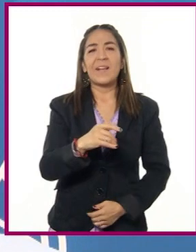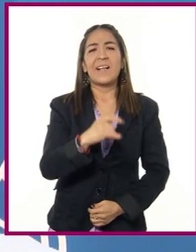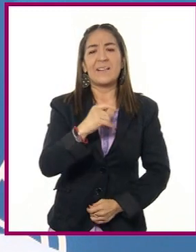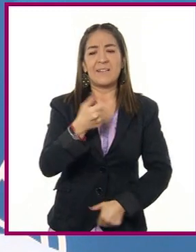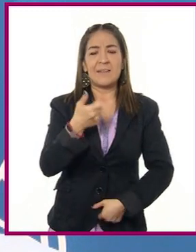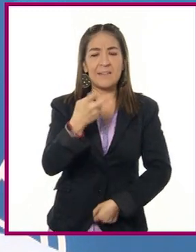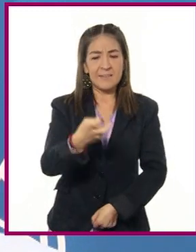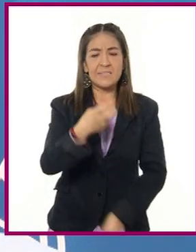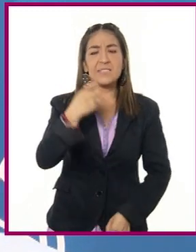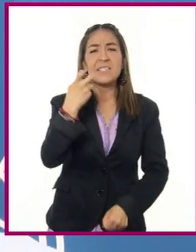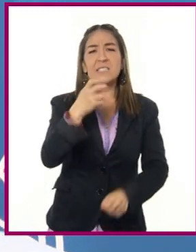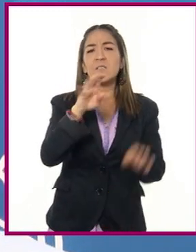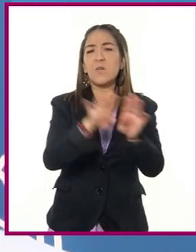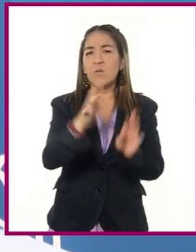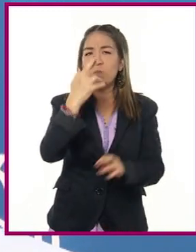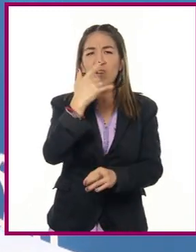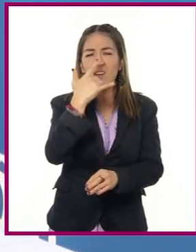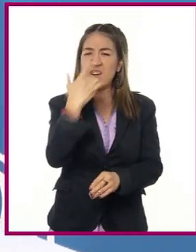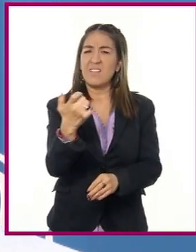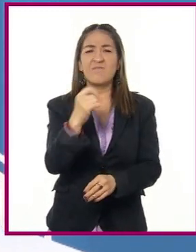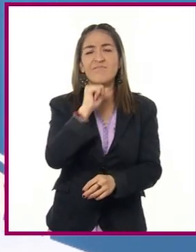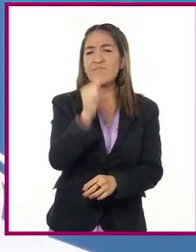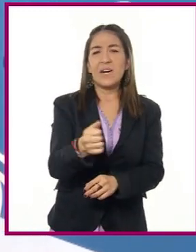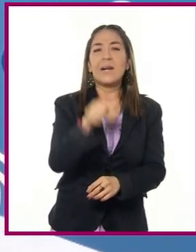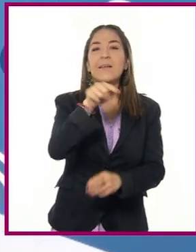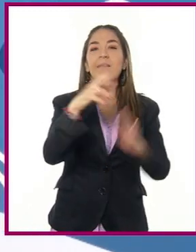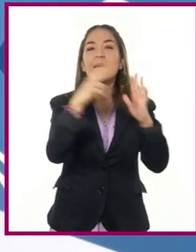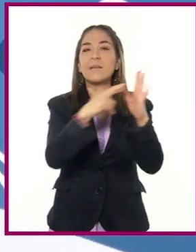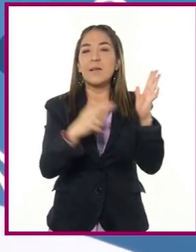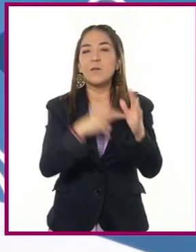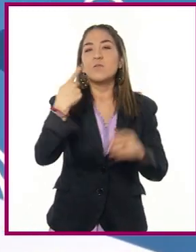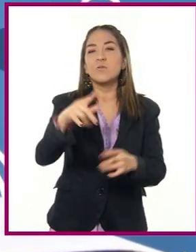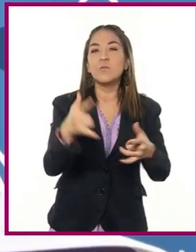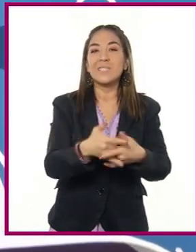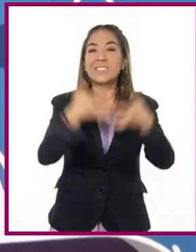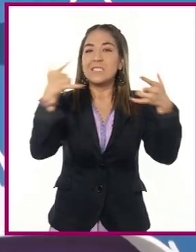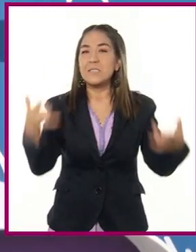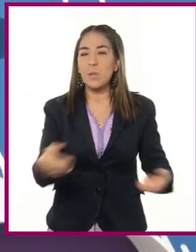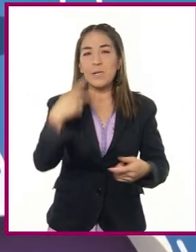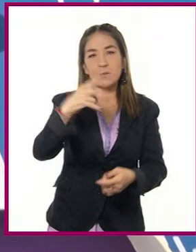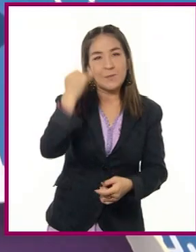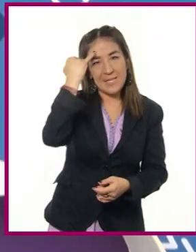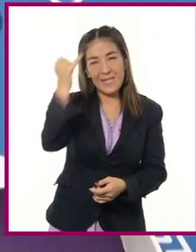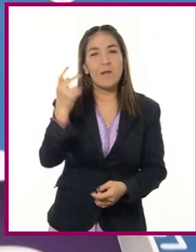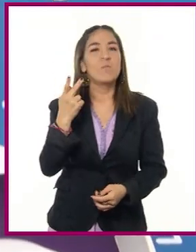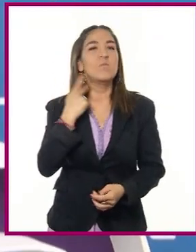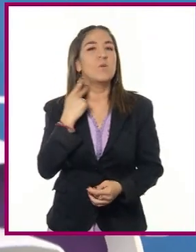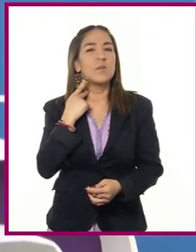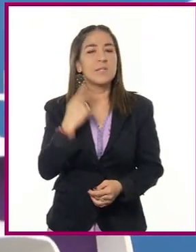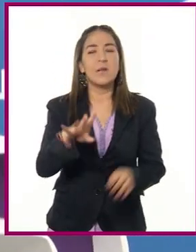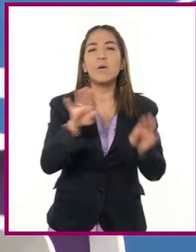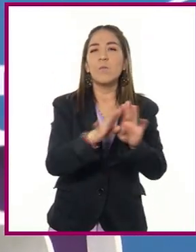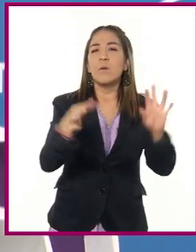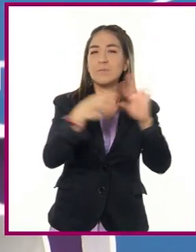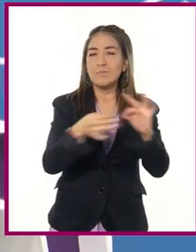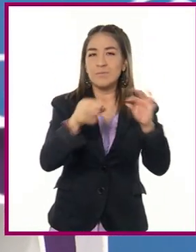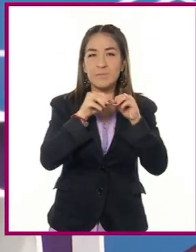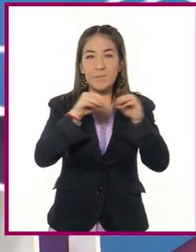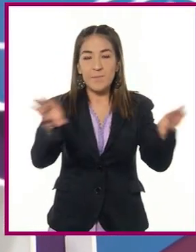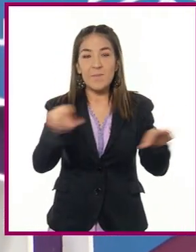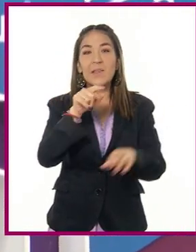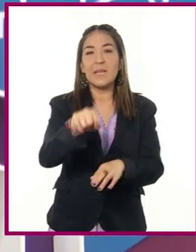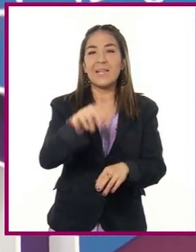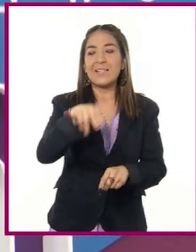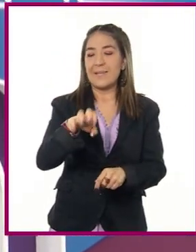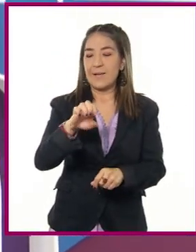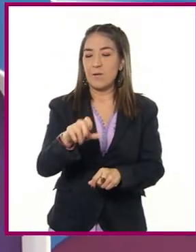raro, y más bien es la regla en la historia de las ideas políticas. La expresión neoliberal,